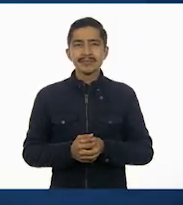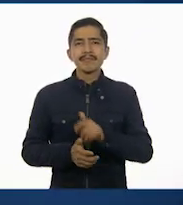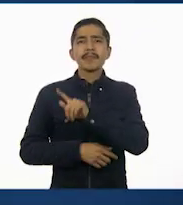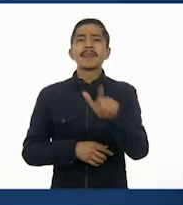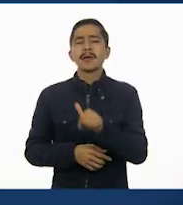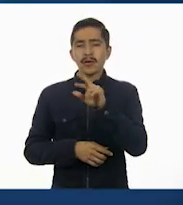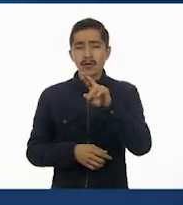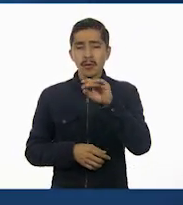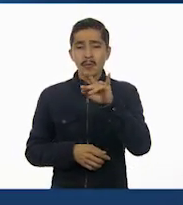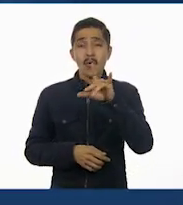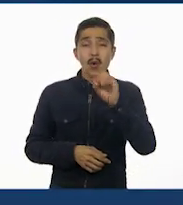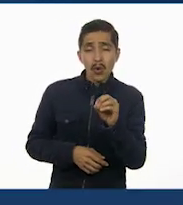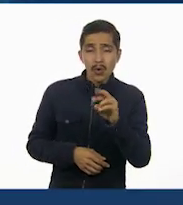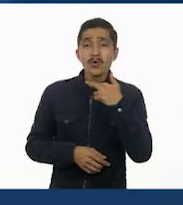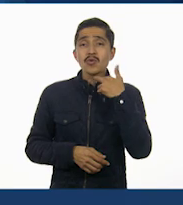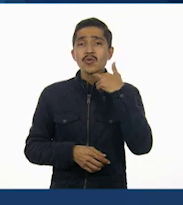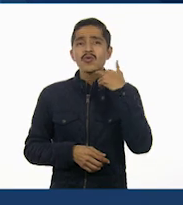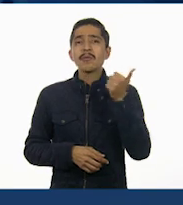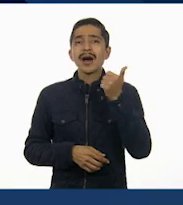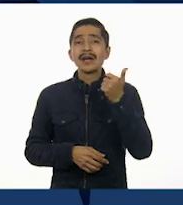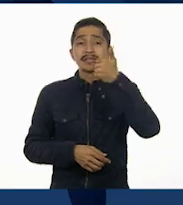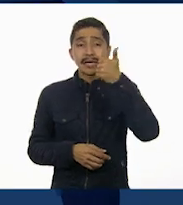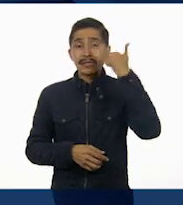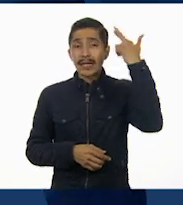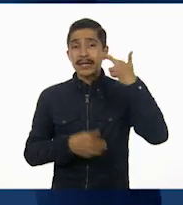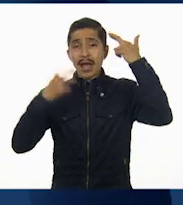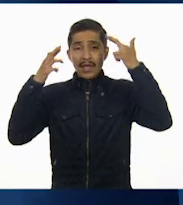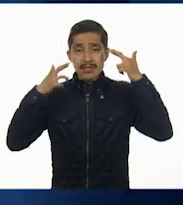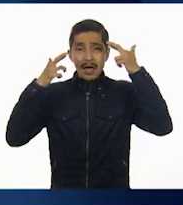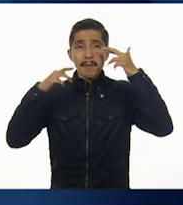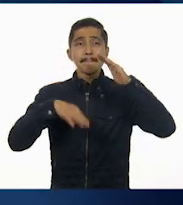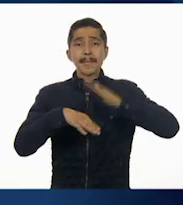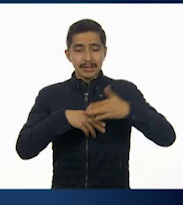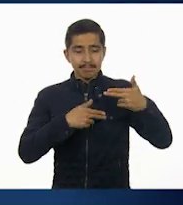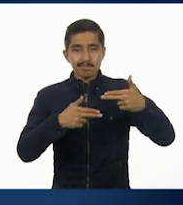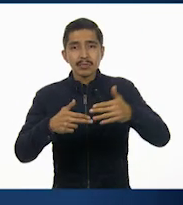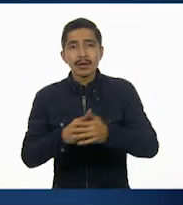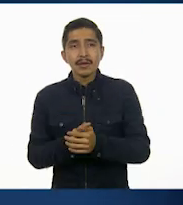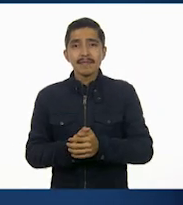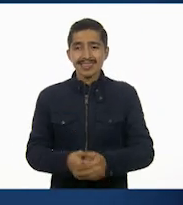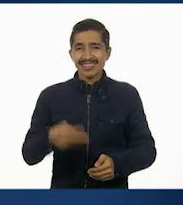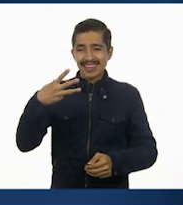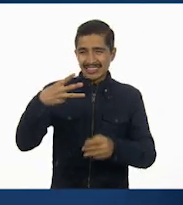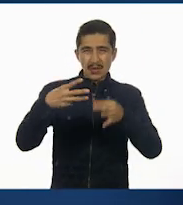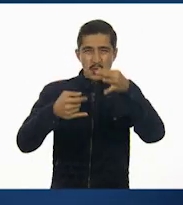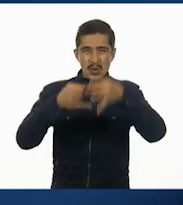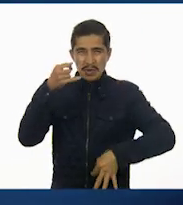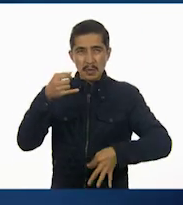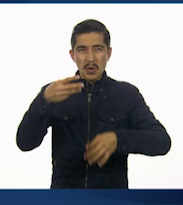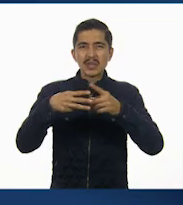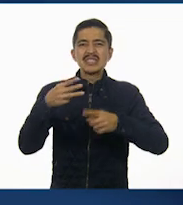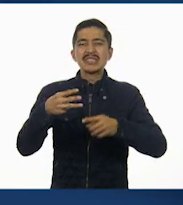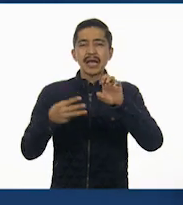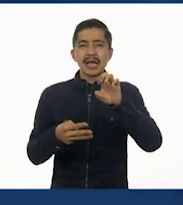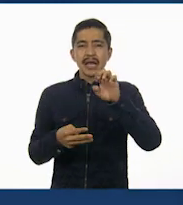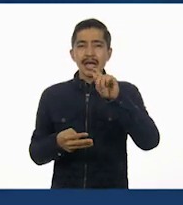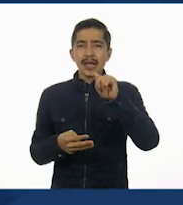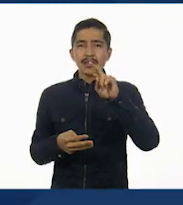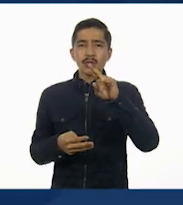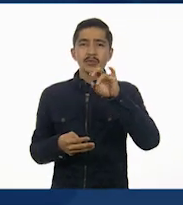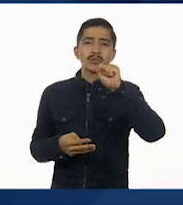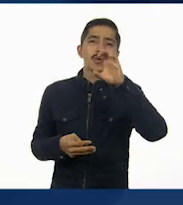Después de Rómulo, Roma tuvo 6 reyes más. Por cierto que los 3 últimos fueron de origen etrusco.